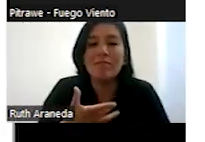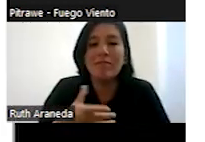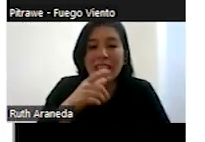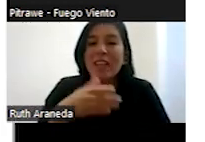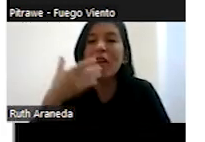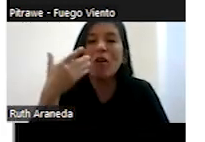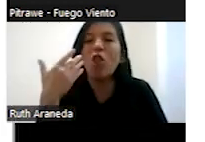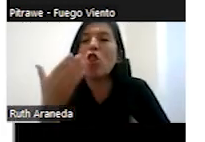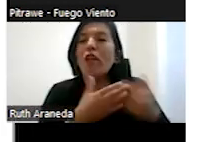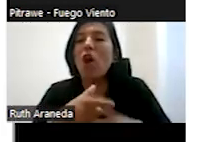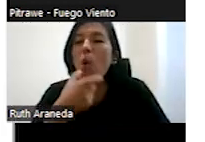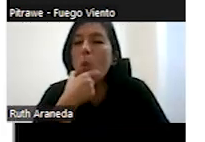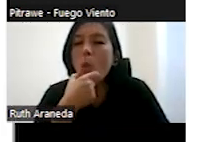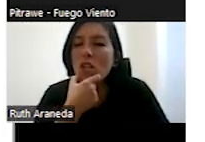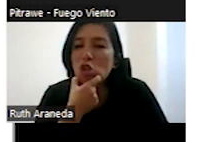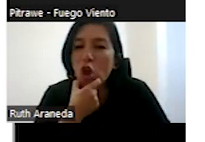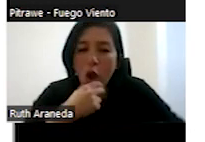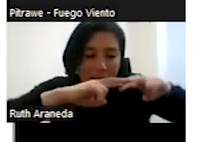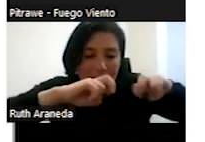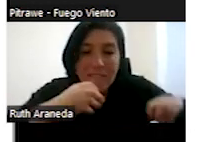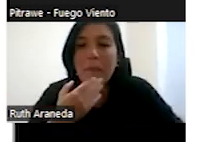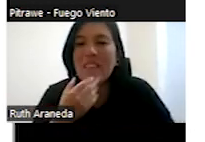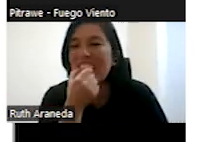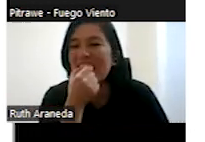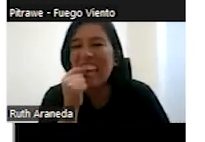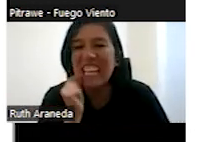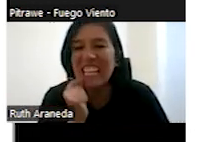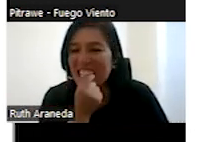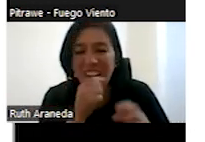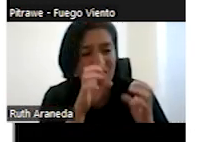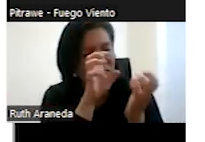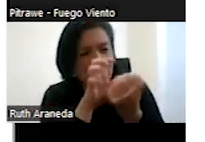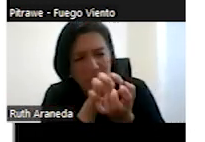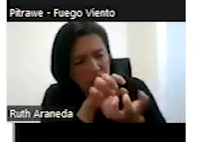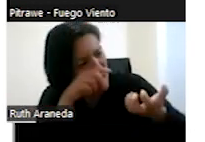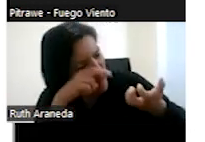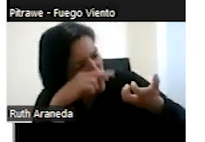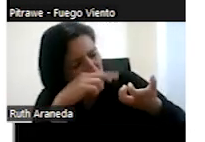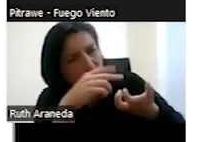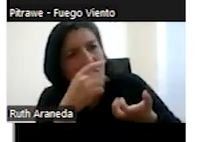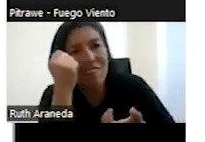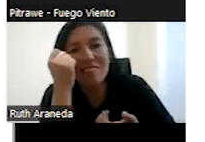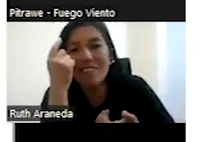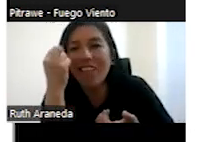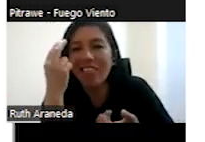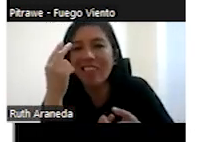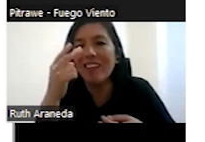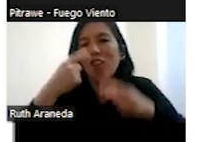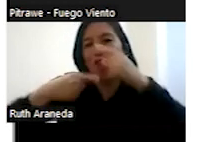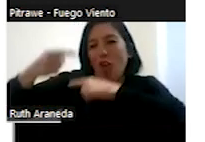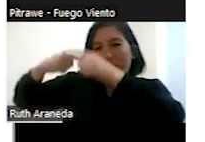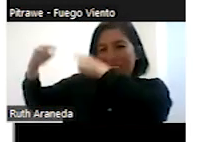óseos y también de los dientes, entonces nos entregan un perfil isotópico